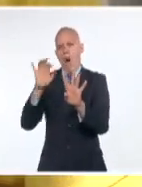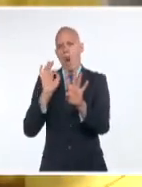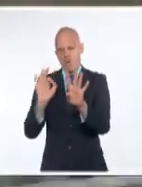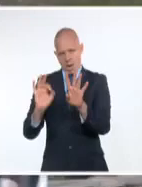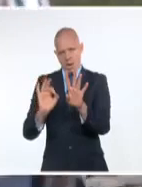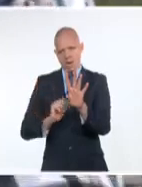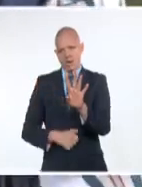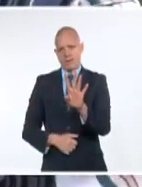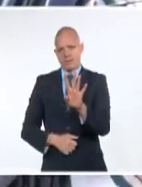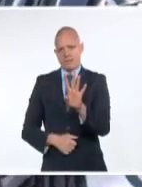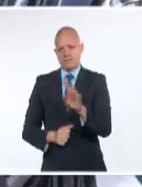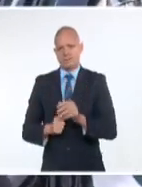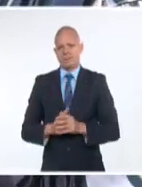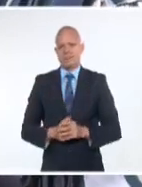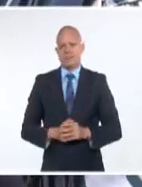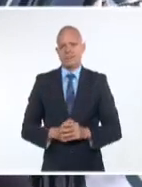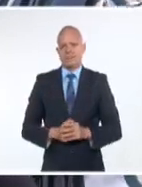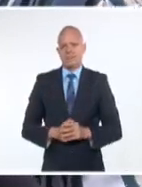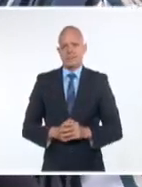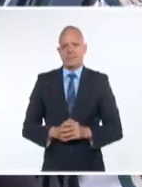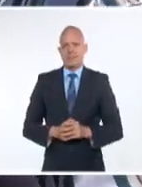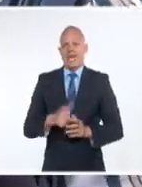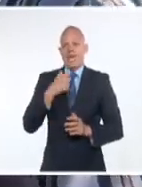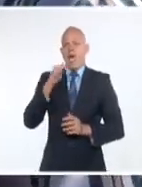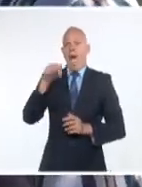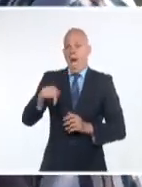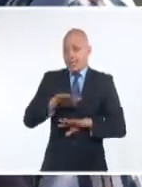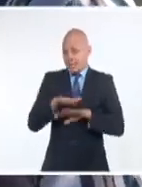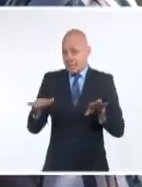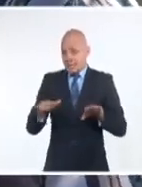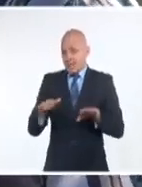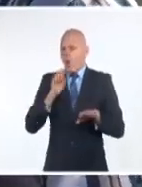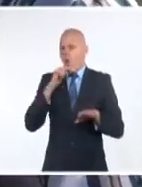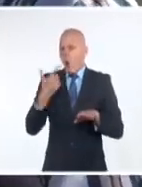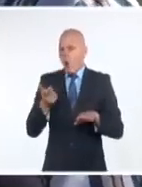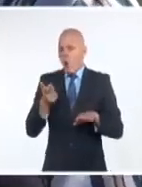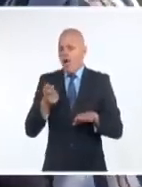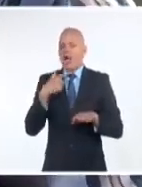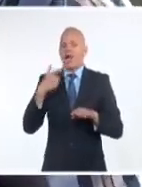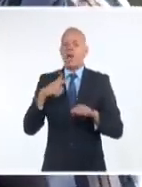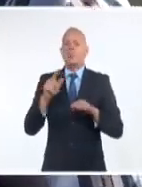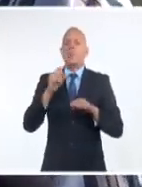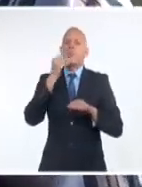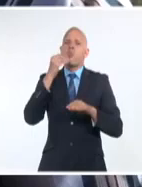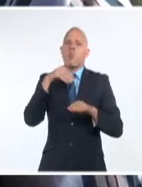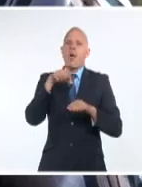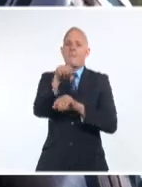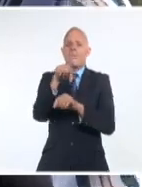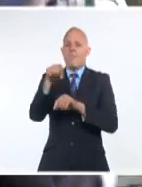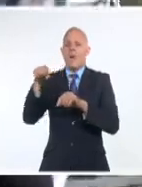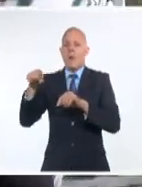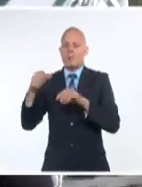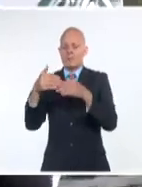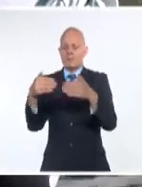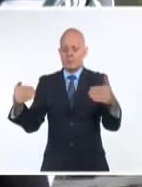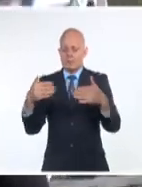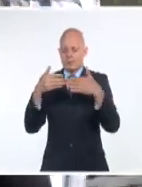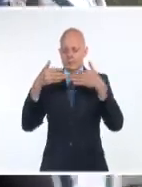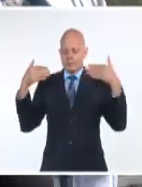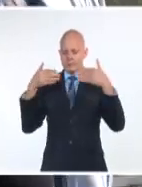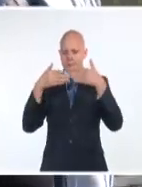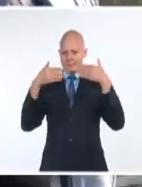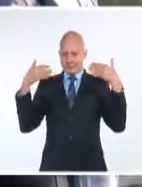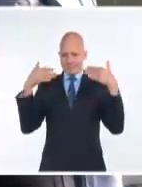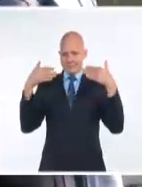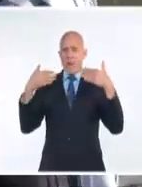emplazamiento original. Formaban una barrera de fuego de 3 niveles, una a 10 kilómetros, es la primera barrera de fuego, ese es el sistema de fuego que se